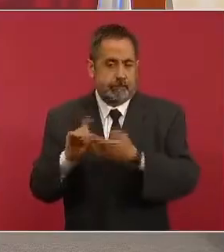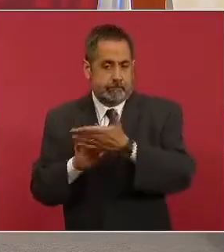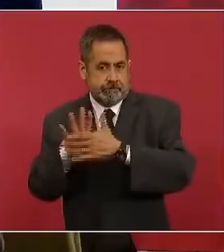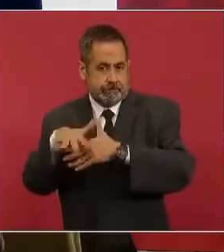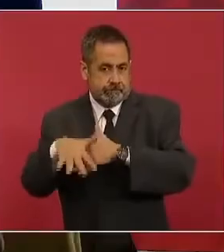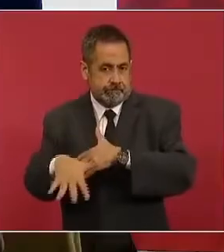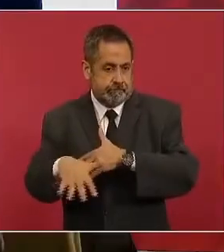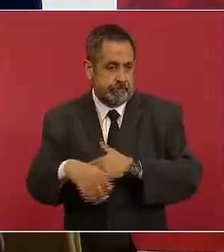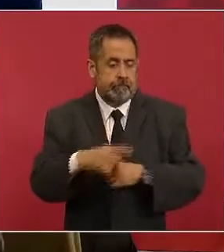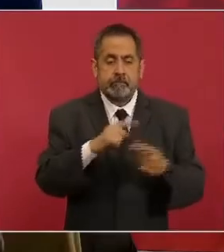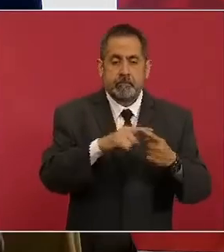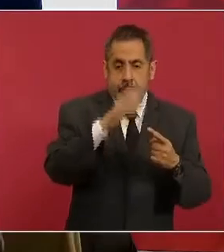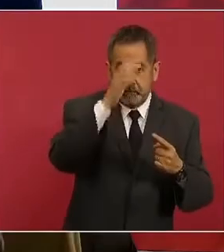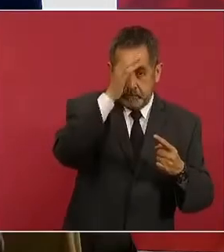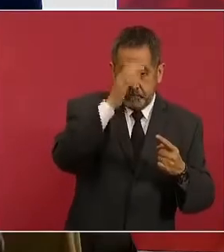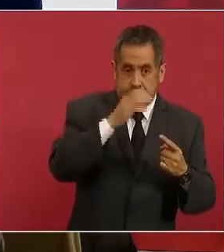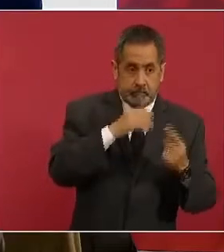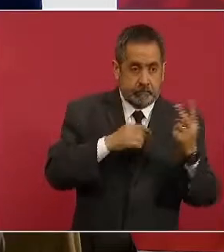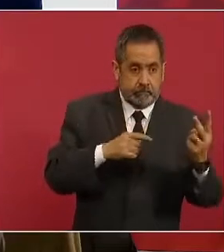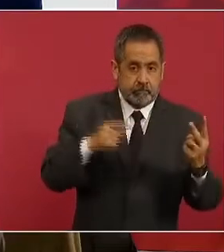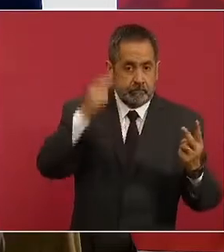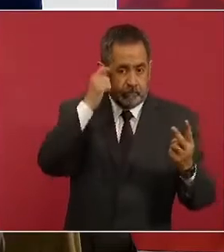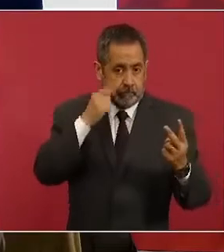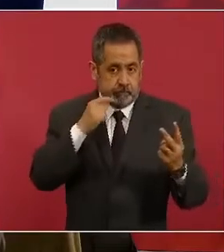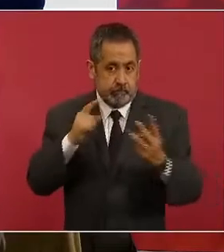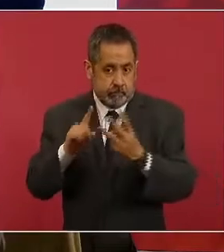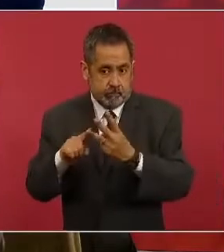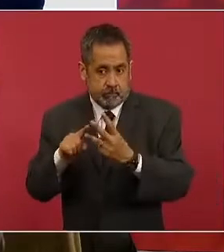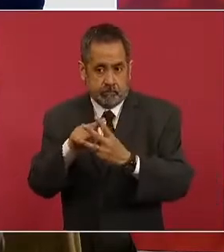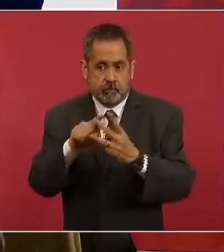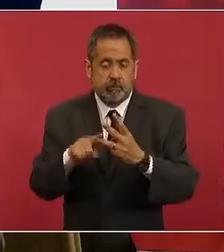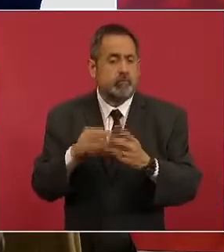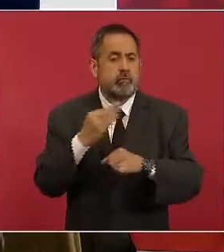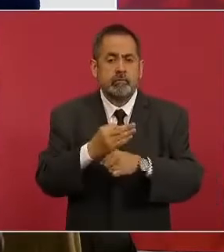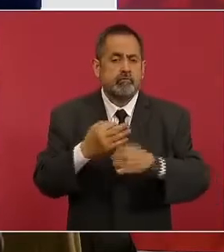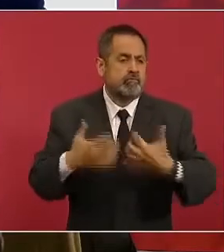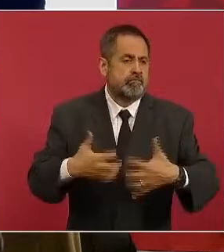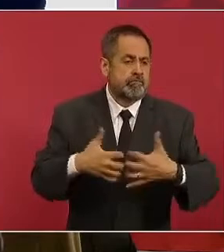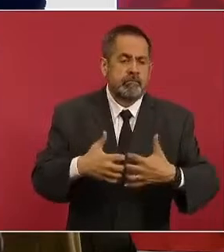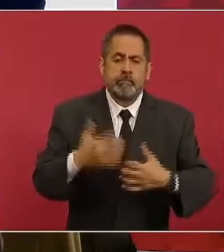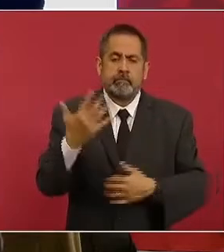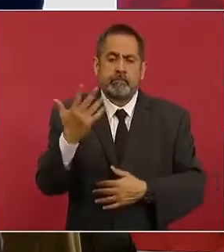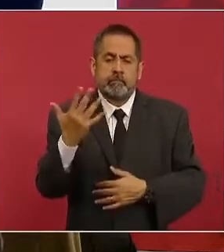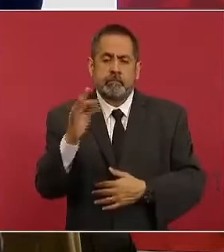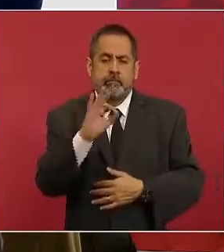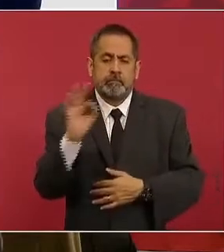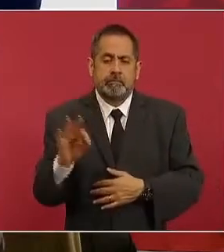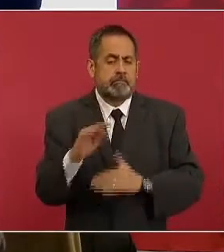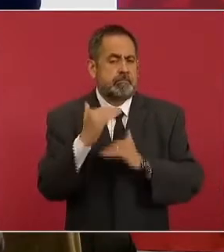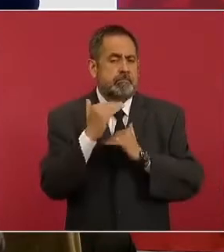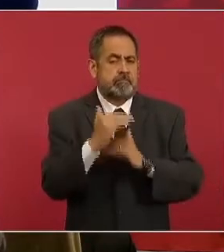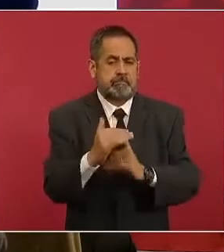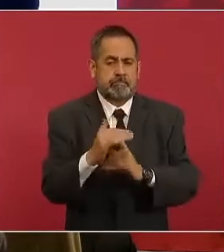Guerrero, que funcionan actualmente al 50% de su capacidad.